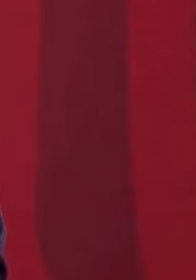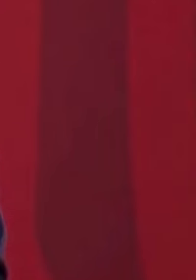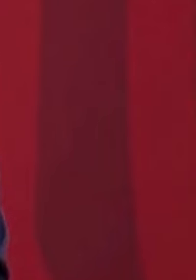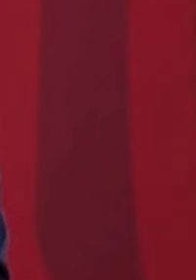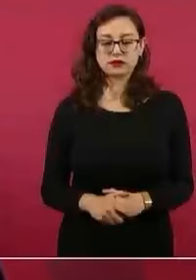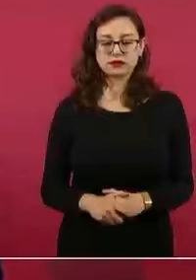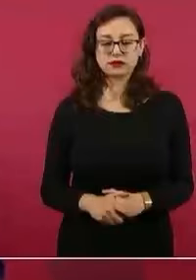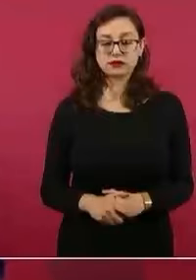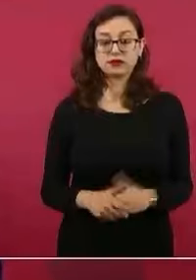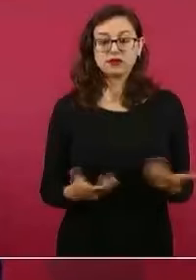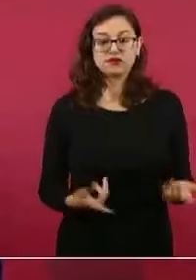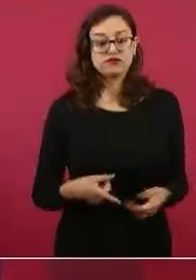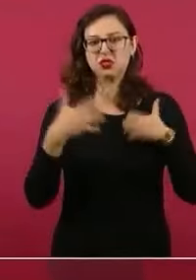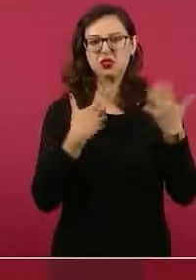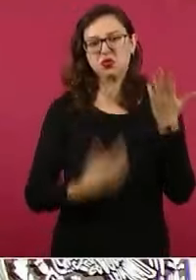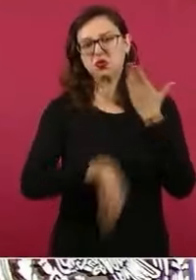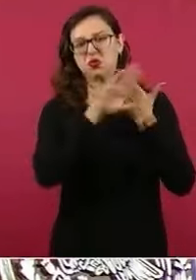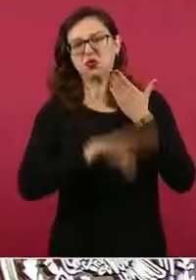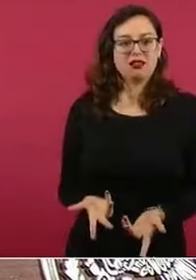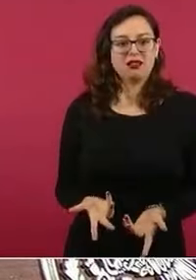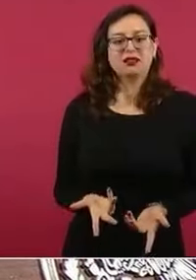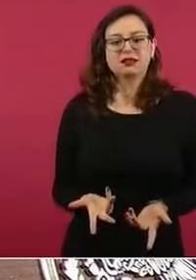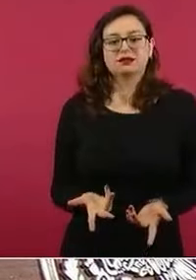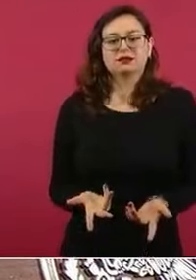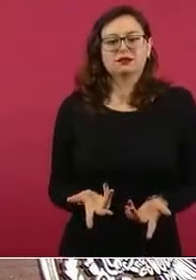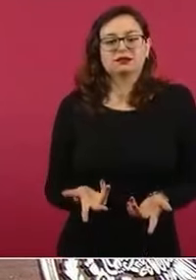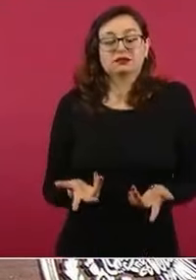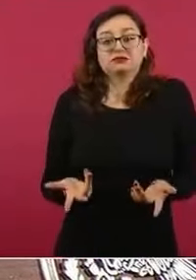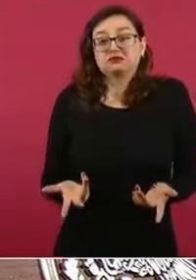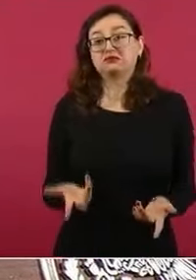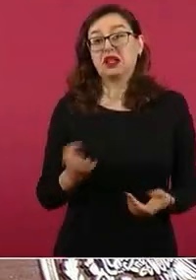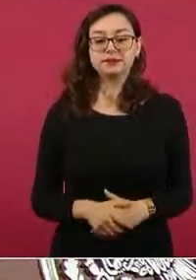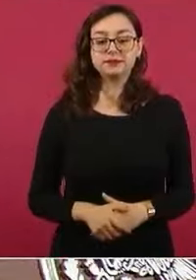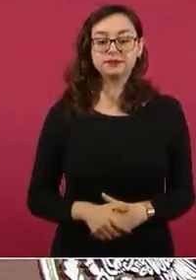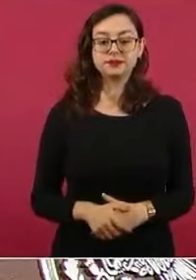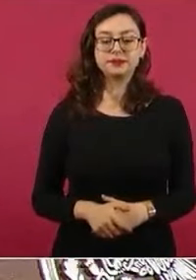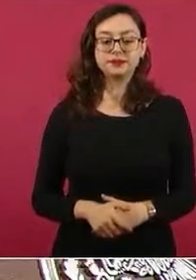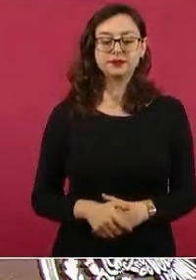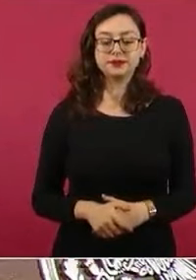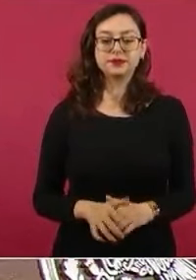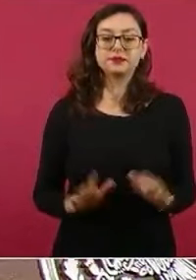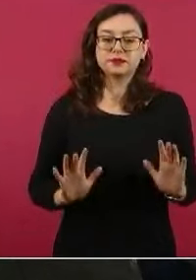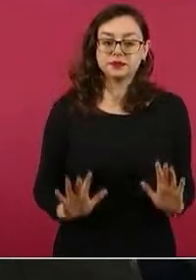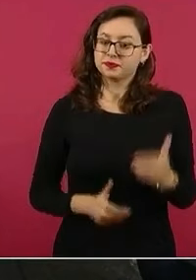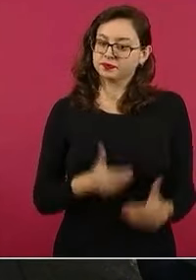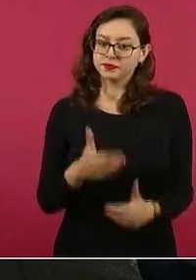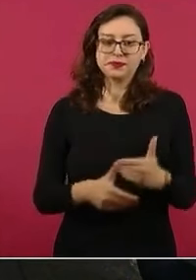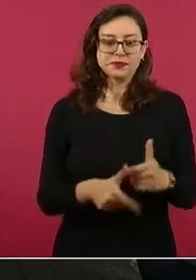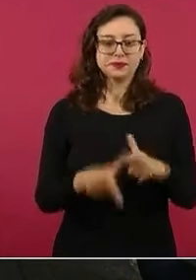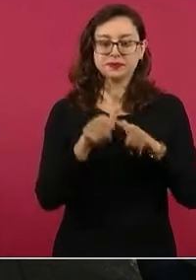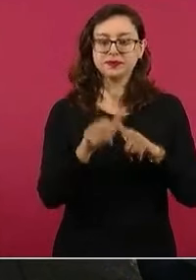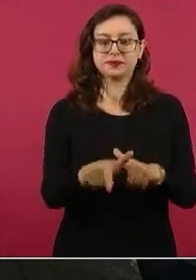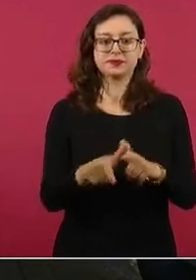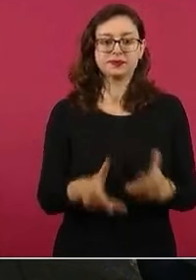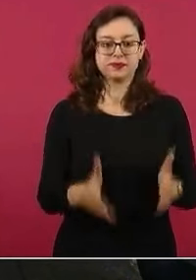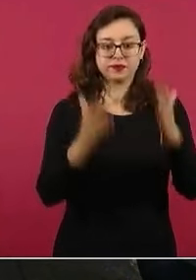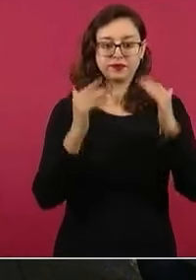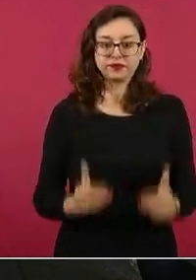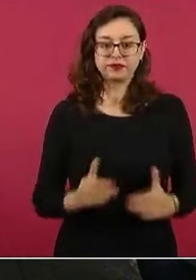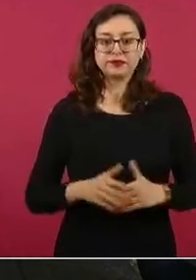son iguales, serían felices comparándome con la actitud de otros presidentes. Entonces vamos a continuar así. Bien, adelante,